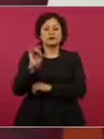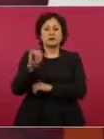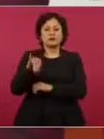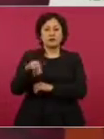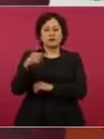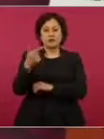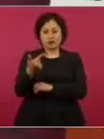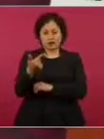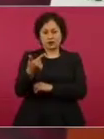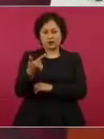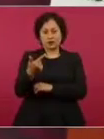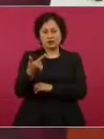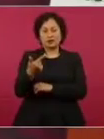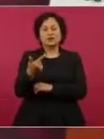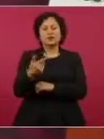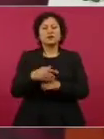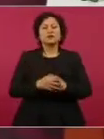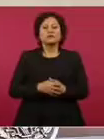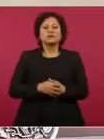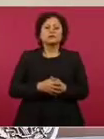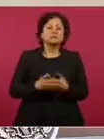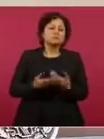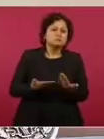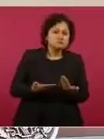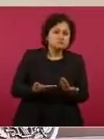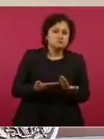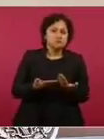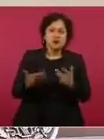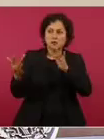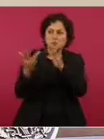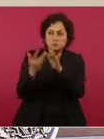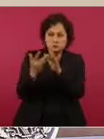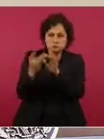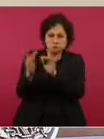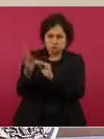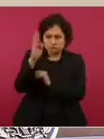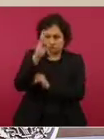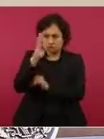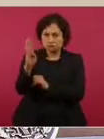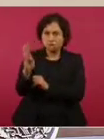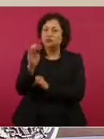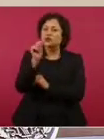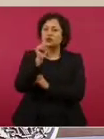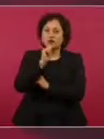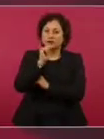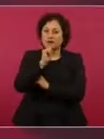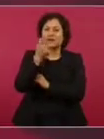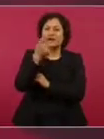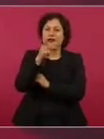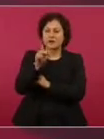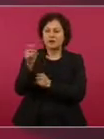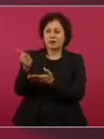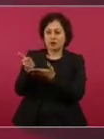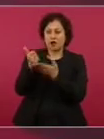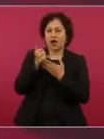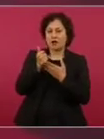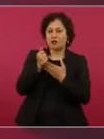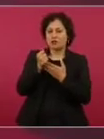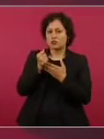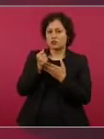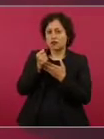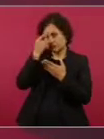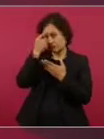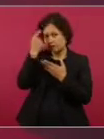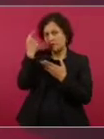que aun cuando no es un acuerdo directo, ellos están ayudándonos. Hablé con el